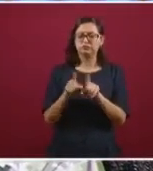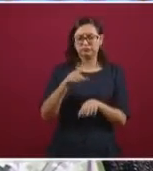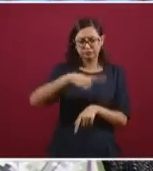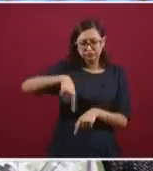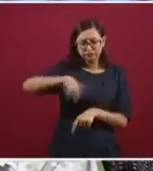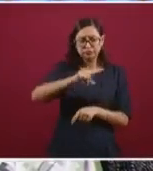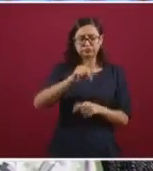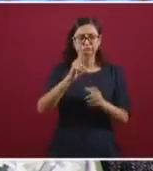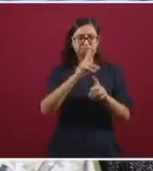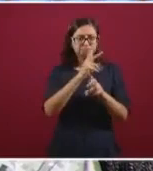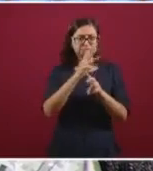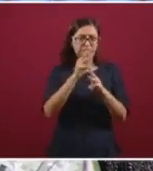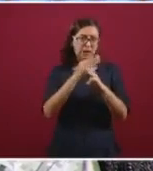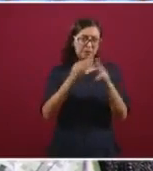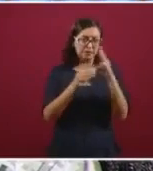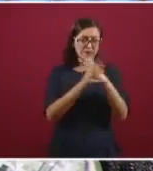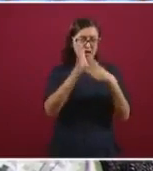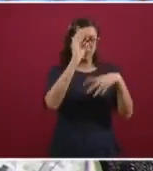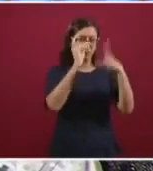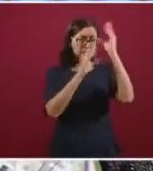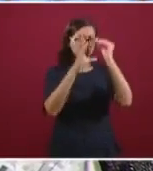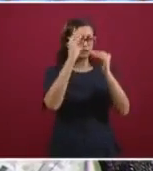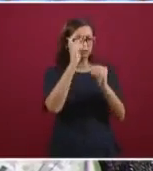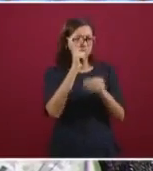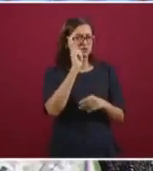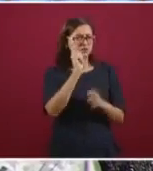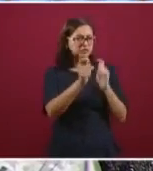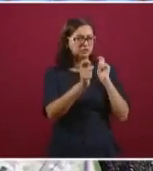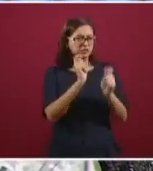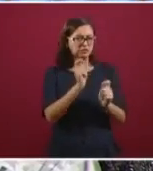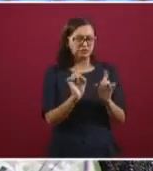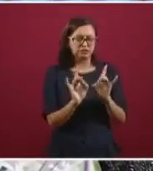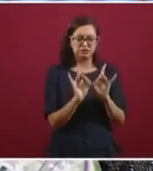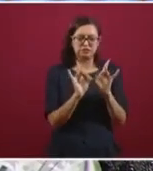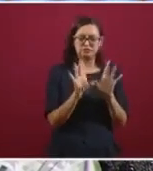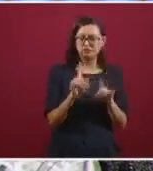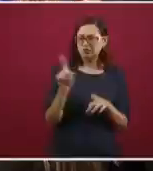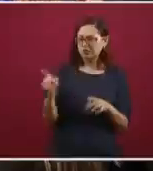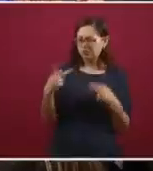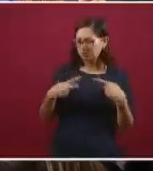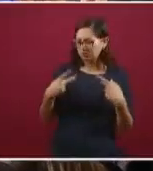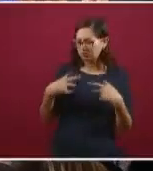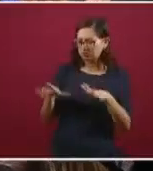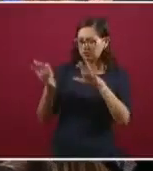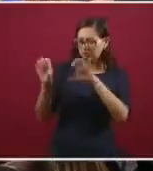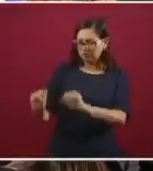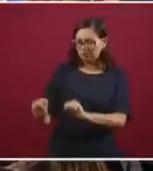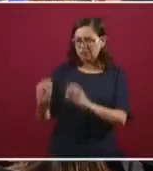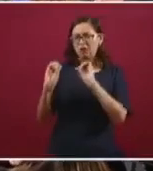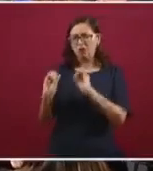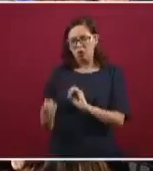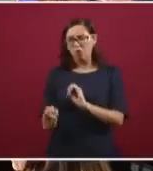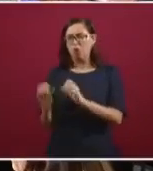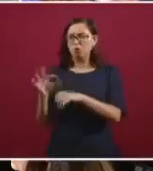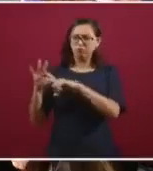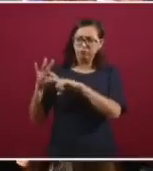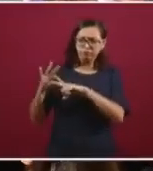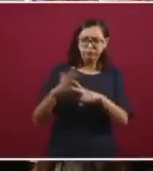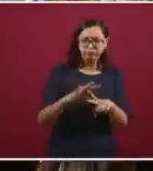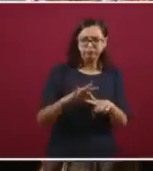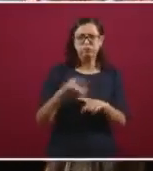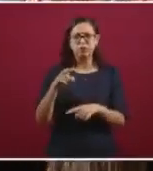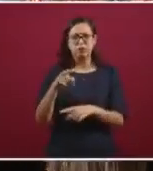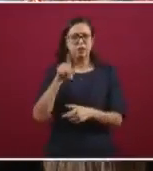aprendan precisamente los protocolos de cómo llevar a cabo una detención. Y ahí está, en